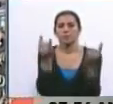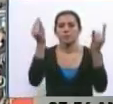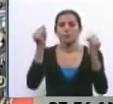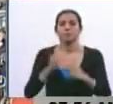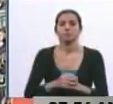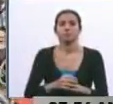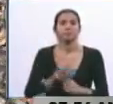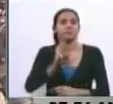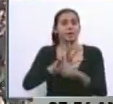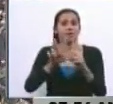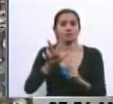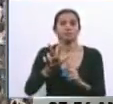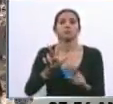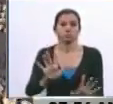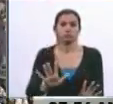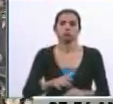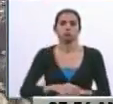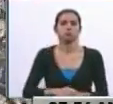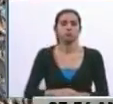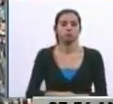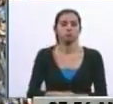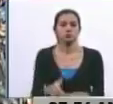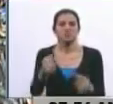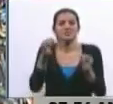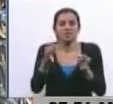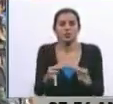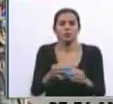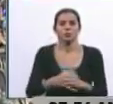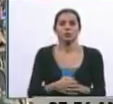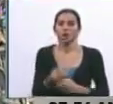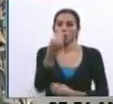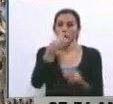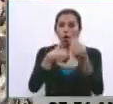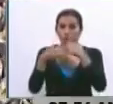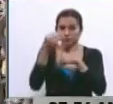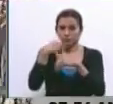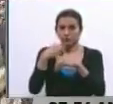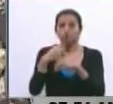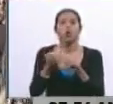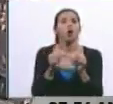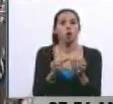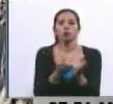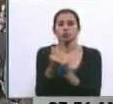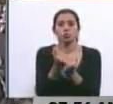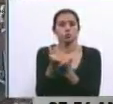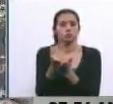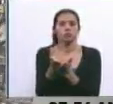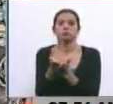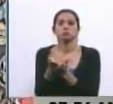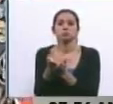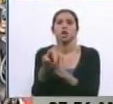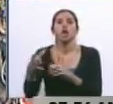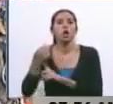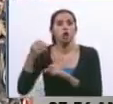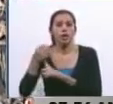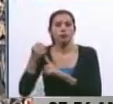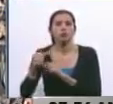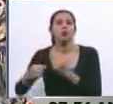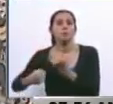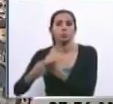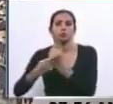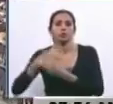medidas estamos garantizando que la alimentación siga siendo un logro de la revolución. Los